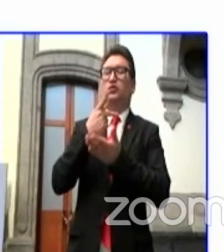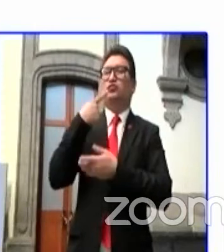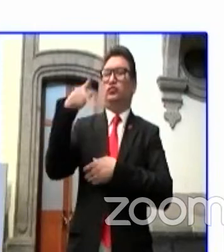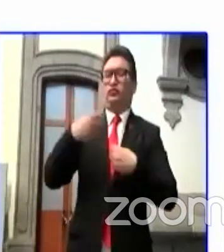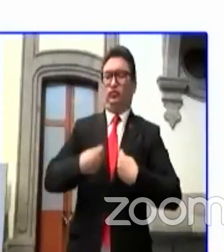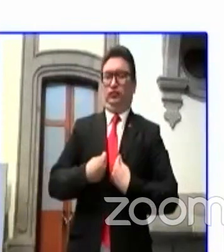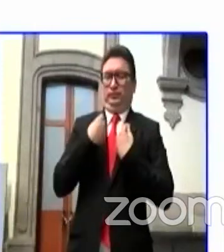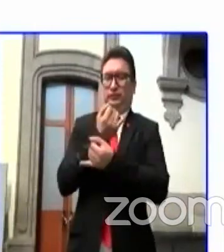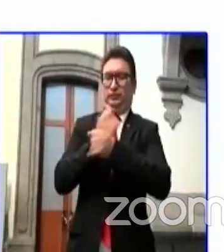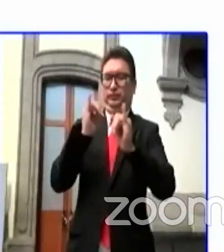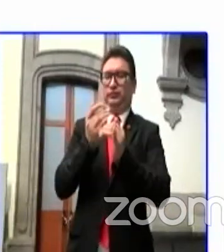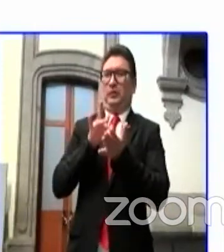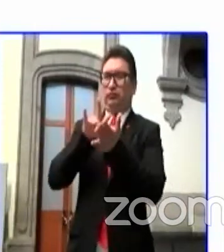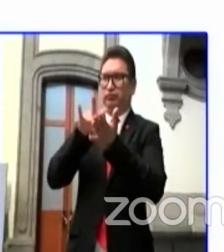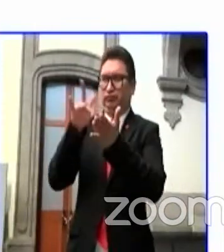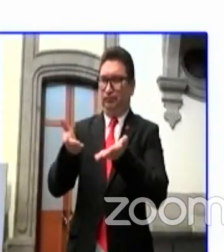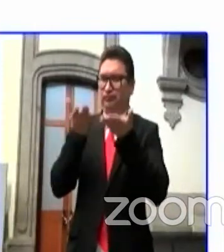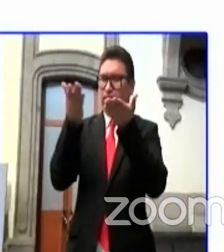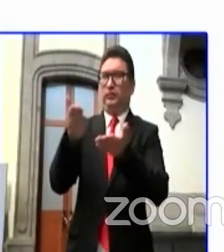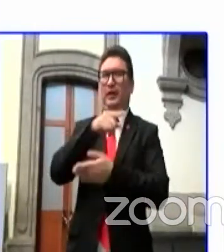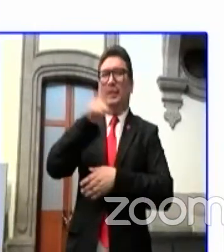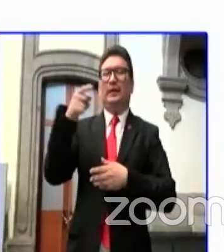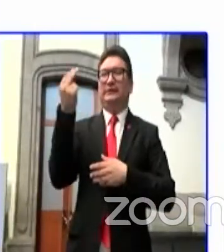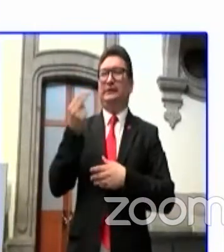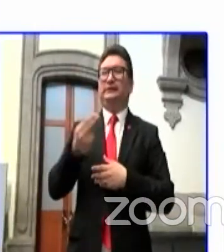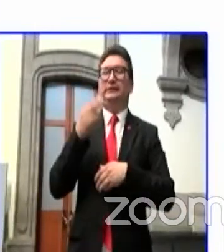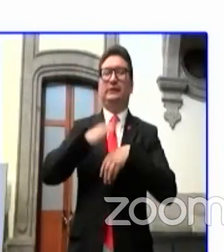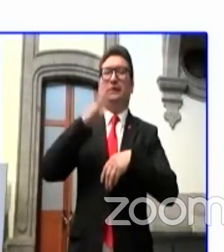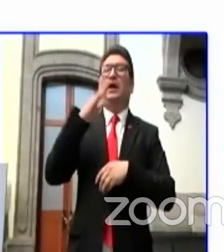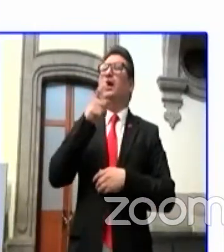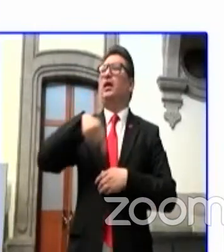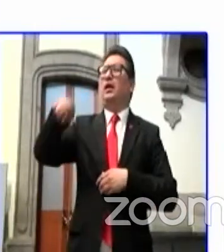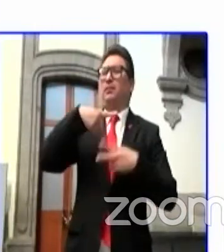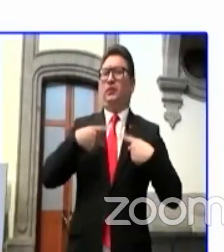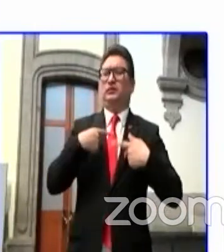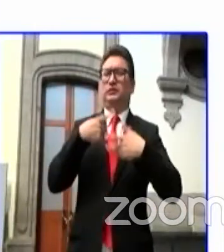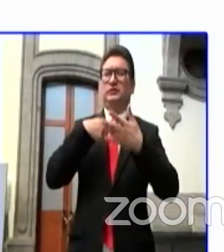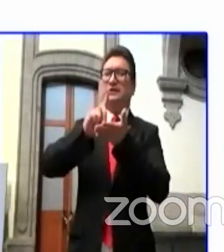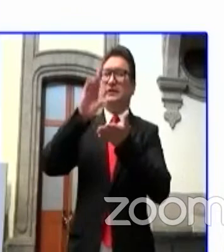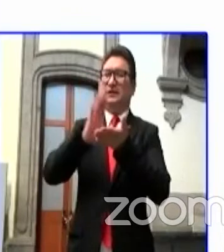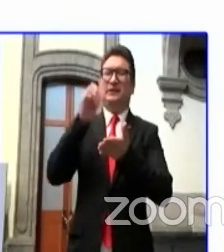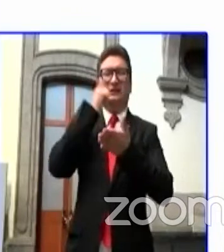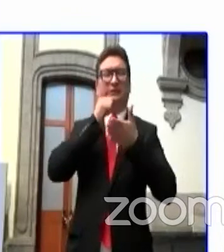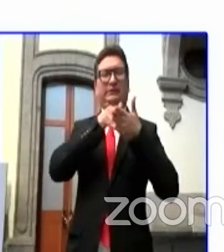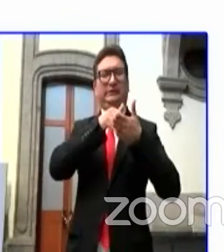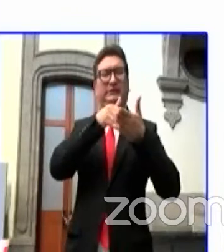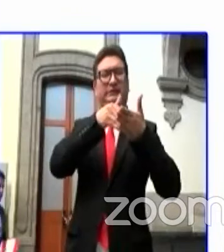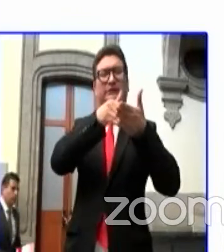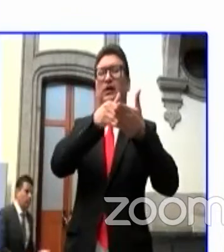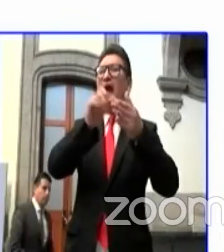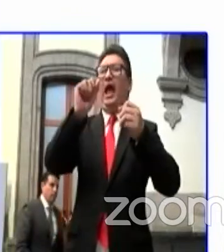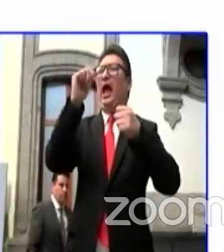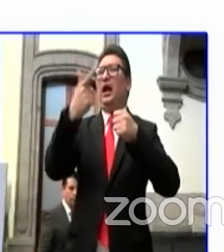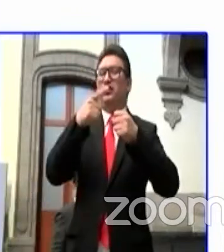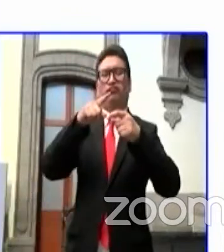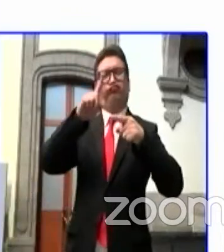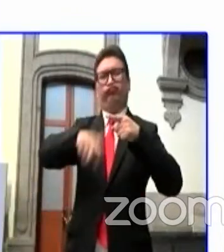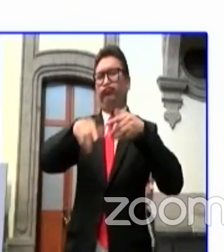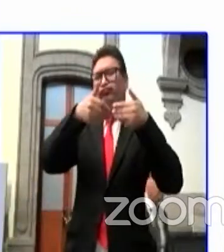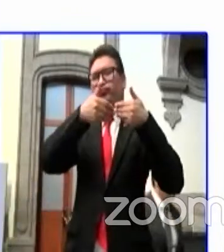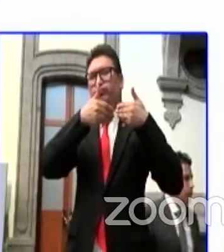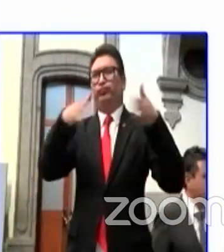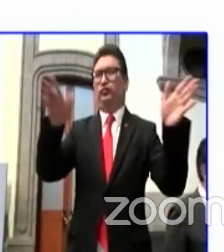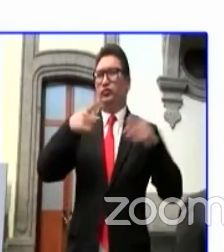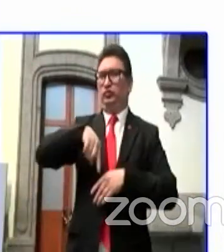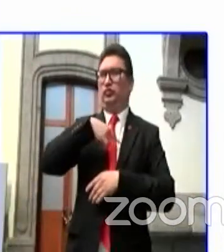necesitan. Y que las personas con discapacidad siempre libren las barreras, cualquiera que ellas sean. Somos